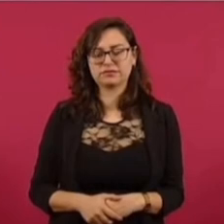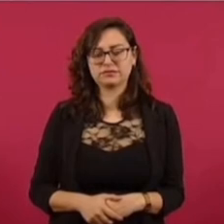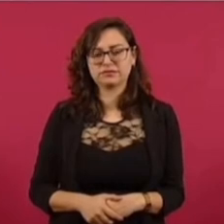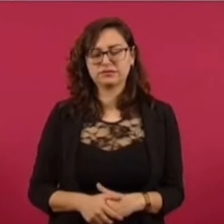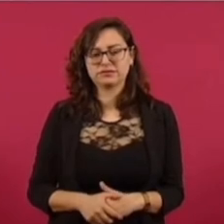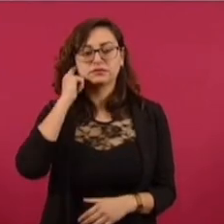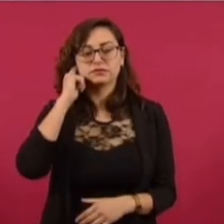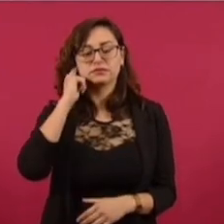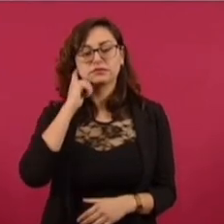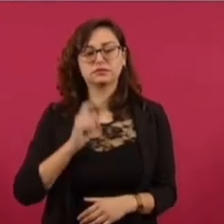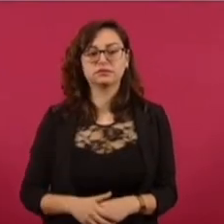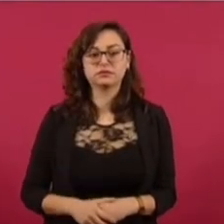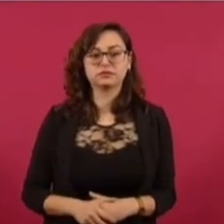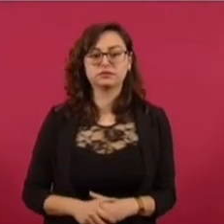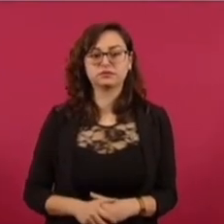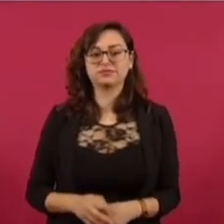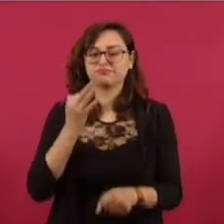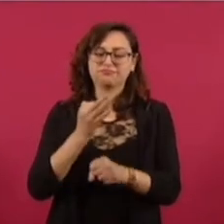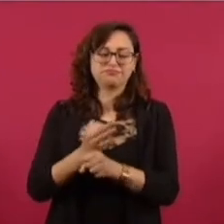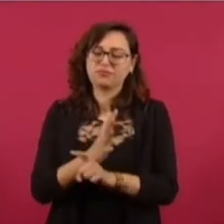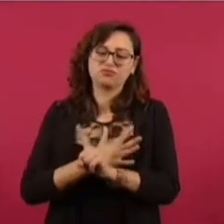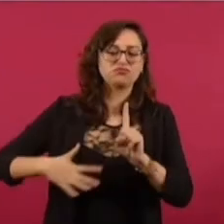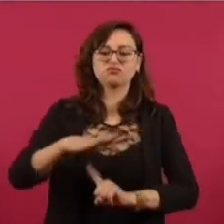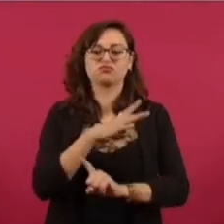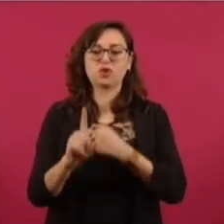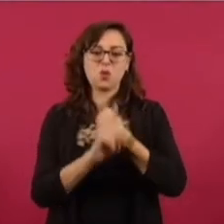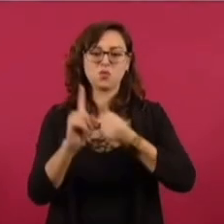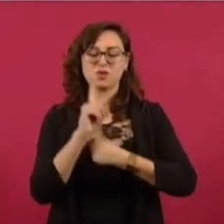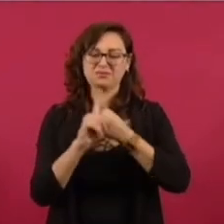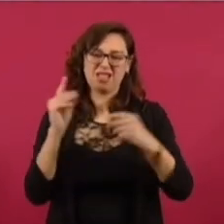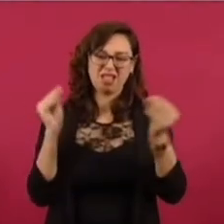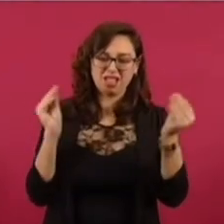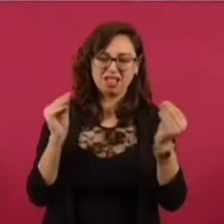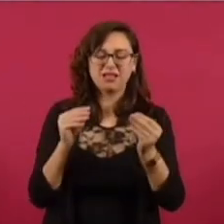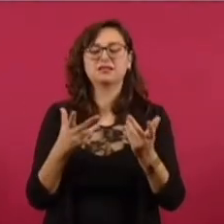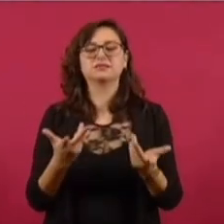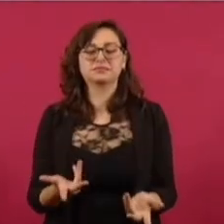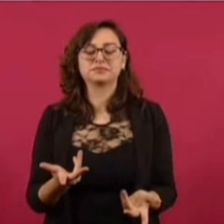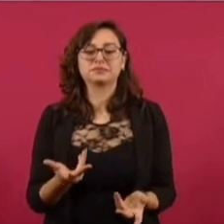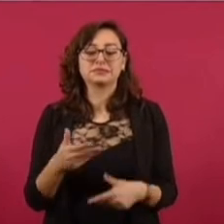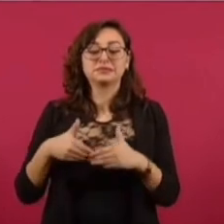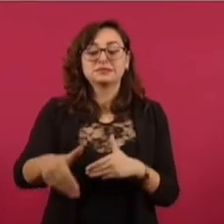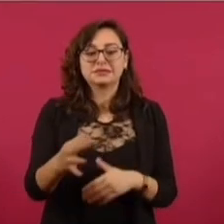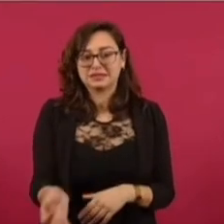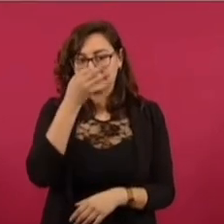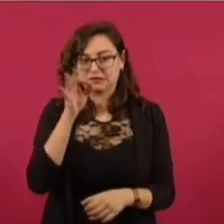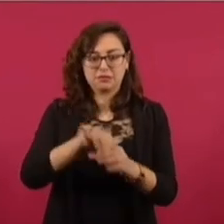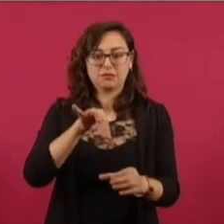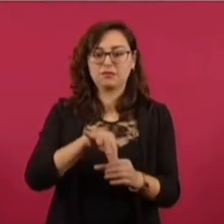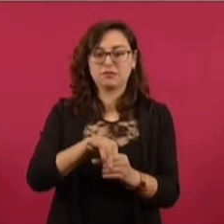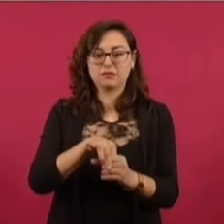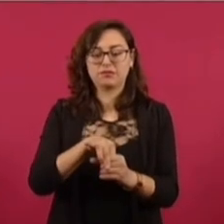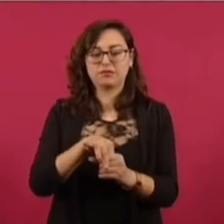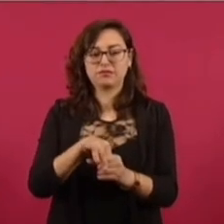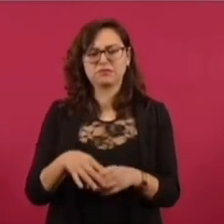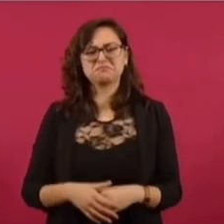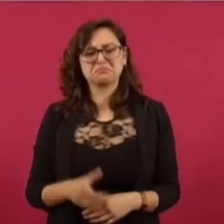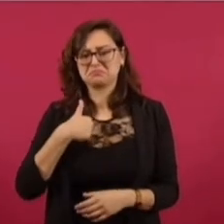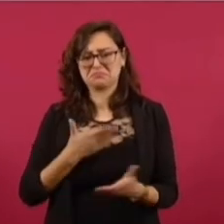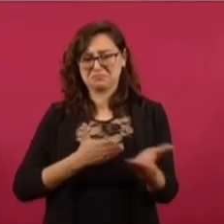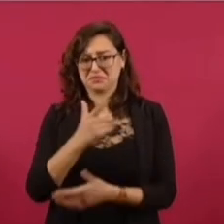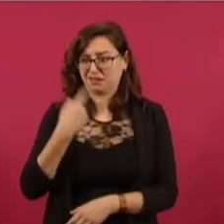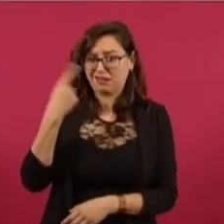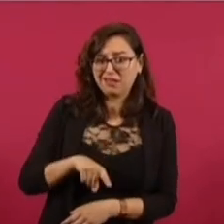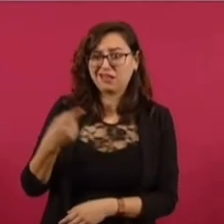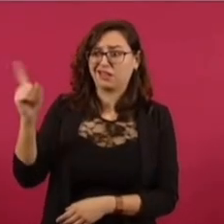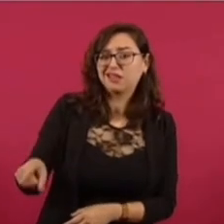ver pues con la polémica que existe, ¿no?, actualmente, y además estamos en vísperas de las elecciones. Pero yo no